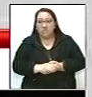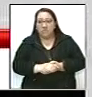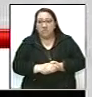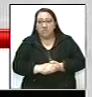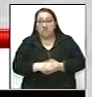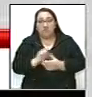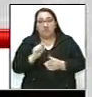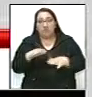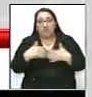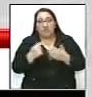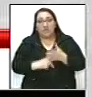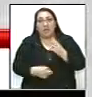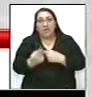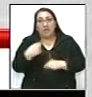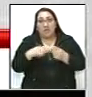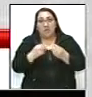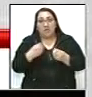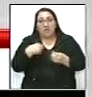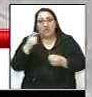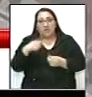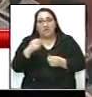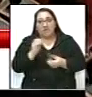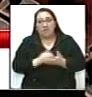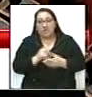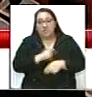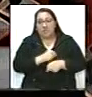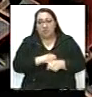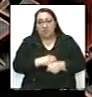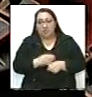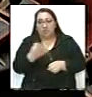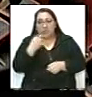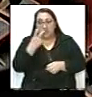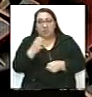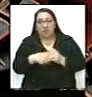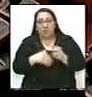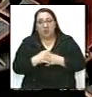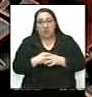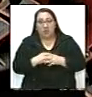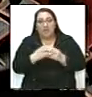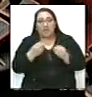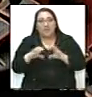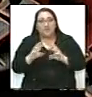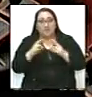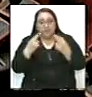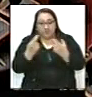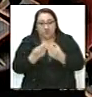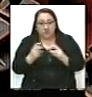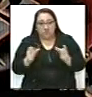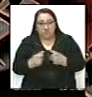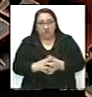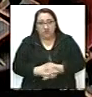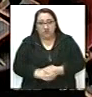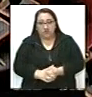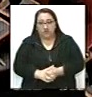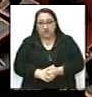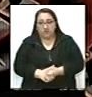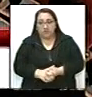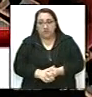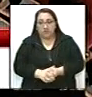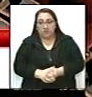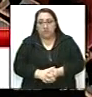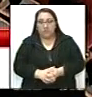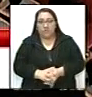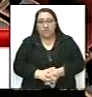poco probable que vengan porque necesitaban más tiempo. Vamos a ver en todo caso cómo se lleva a cabo la sesión. Son las 10 de la mañana con